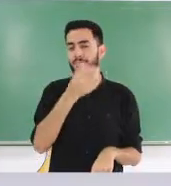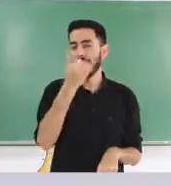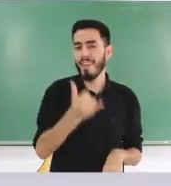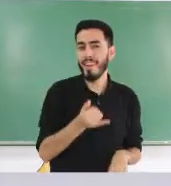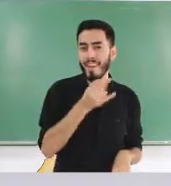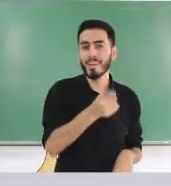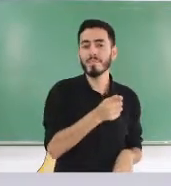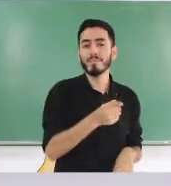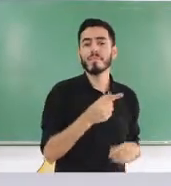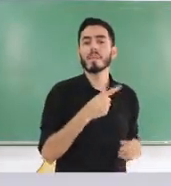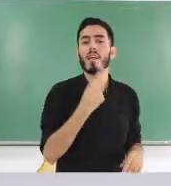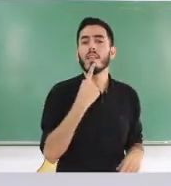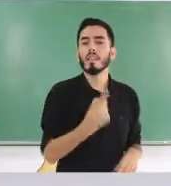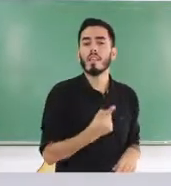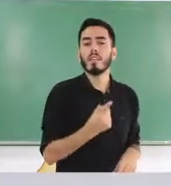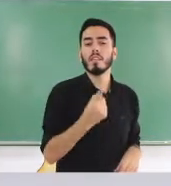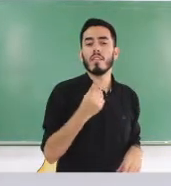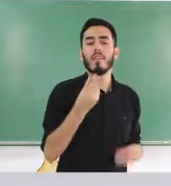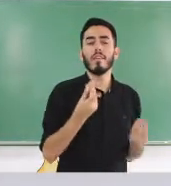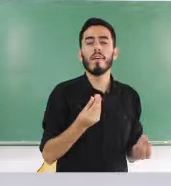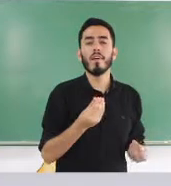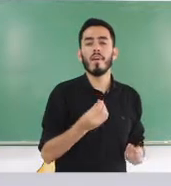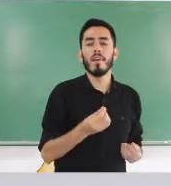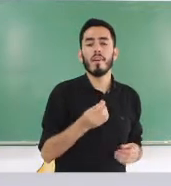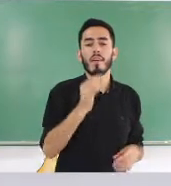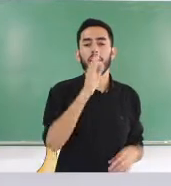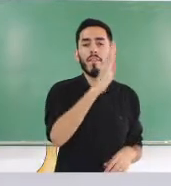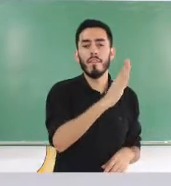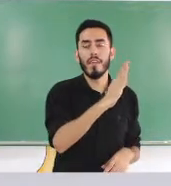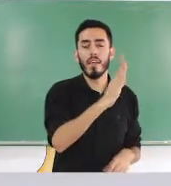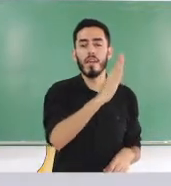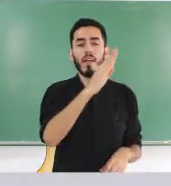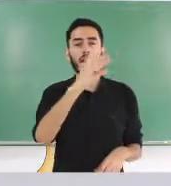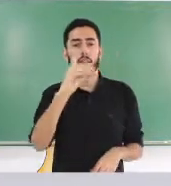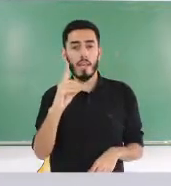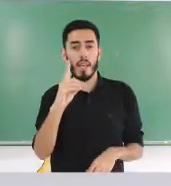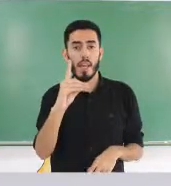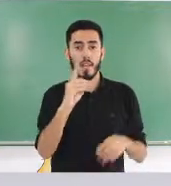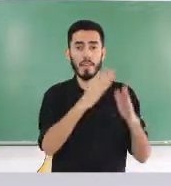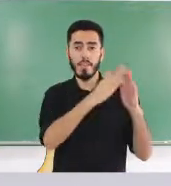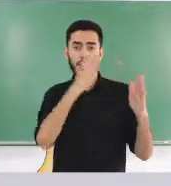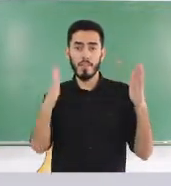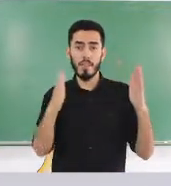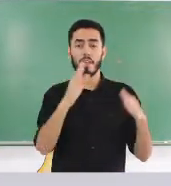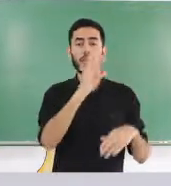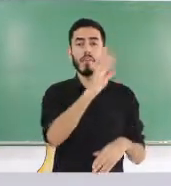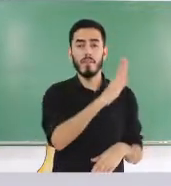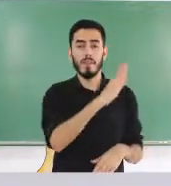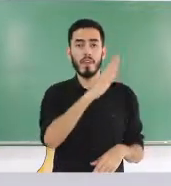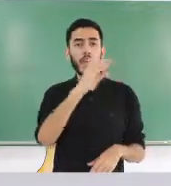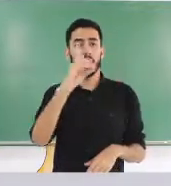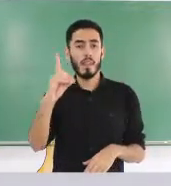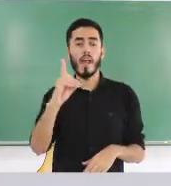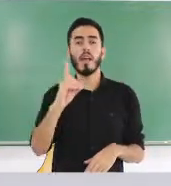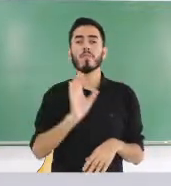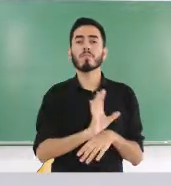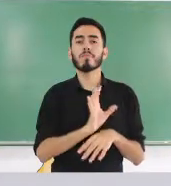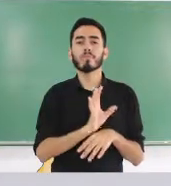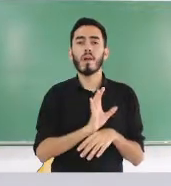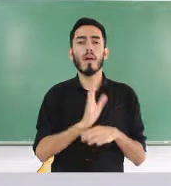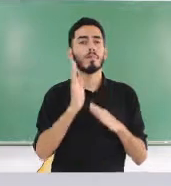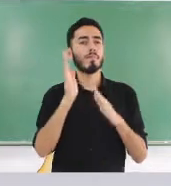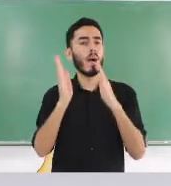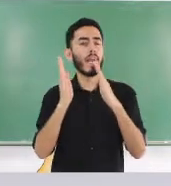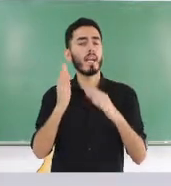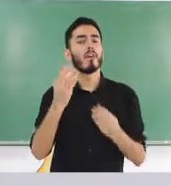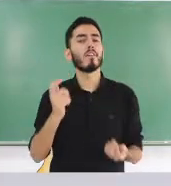donde BD, el segmento BD, es paralelo con el